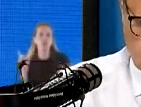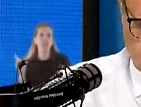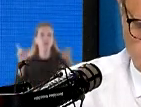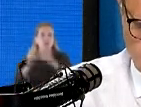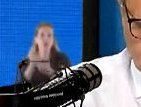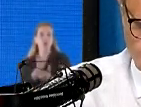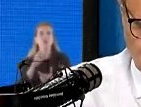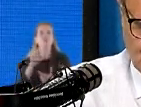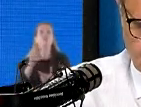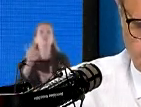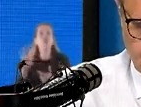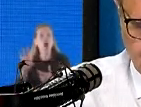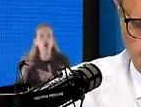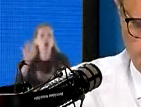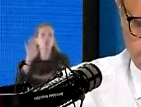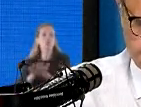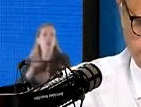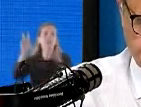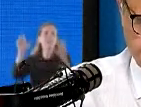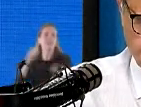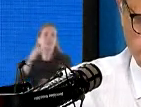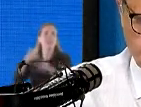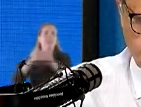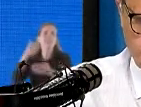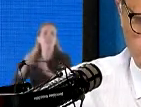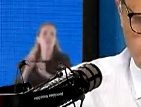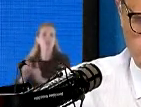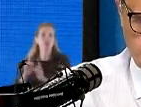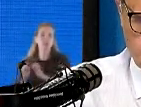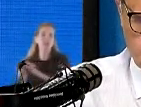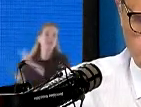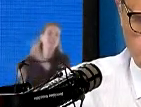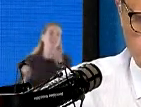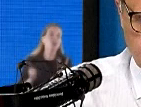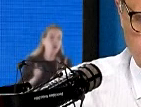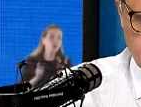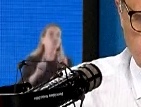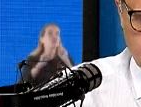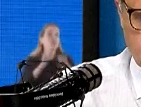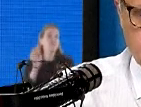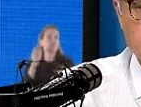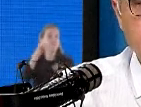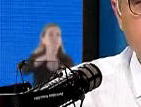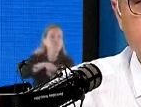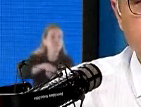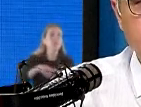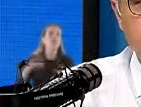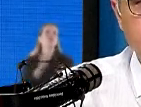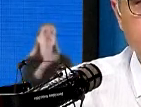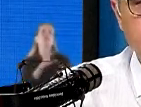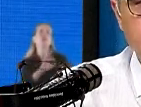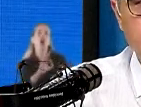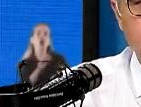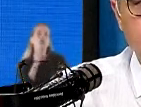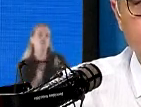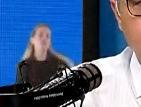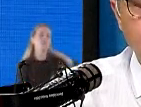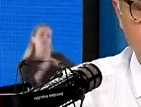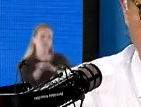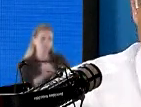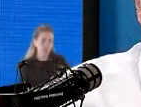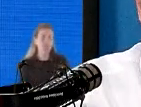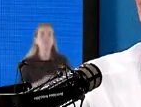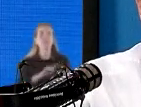producción y la distribución de la riqueza de nada nos va a valer tener instrumentos jurídicos y leyes proteccionistas así que hay algunos